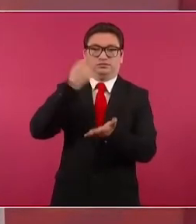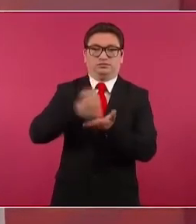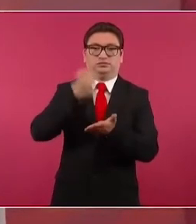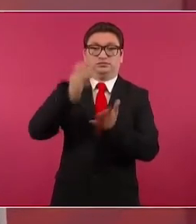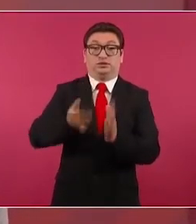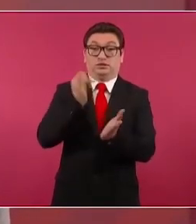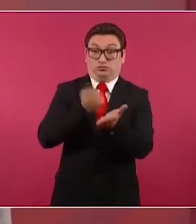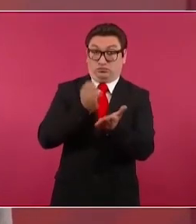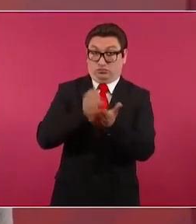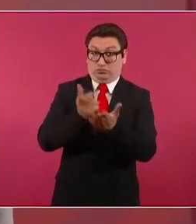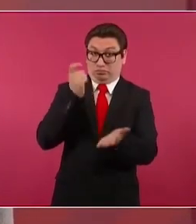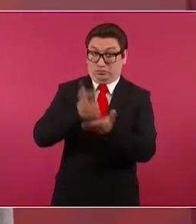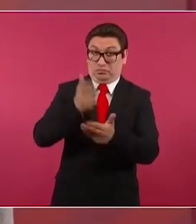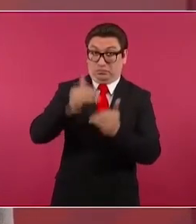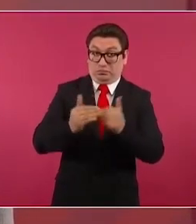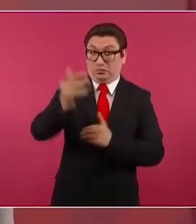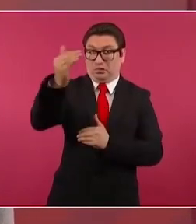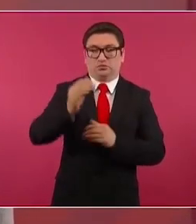impuestos